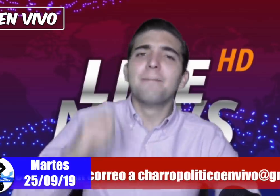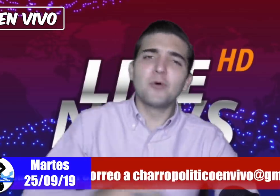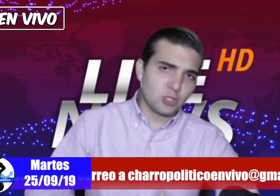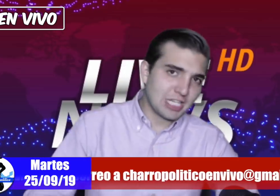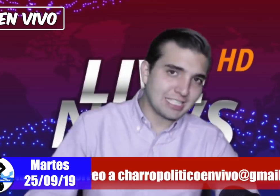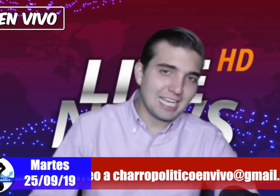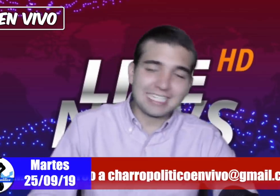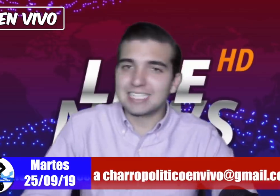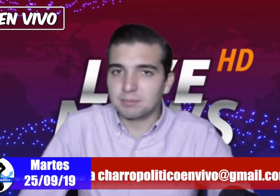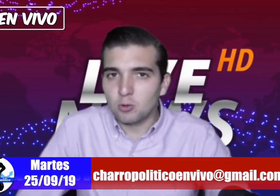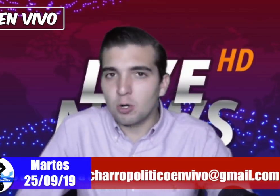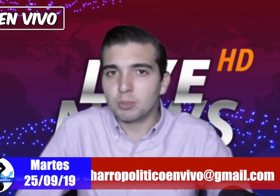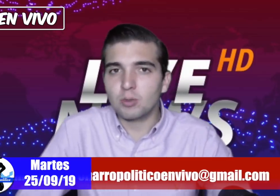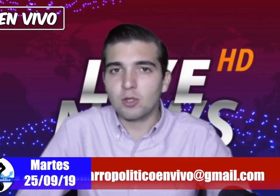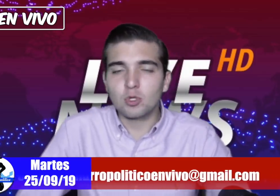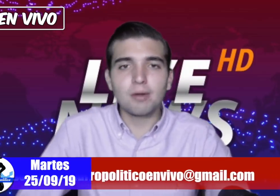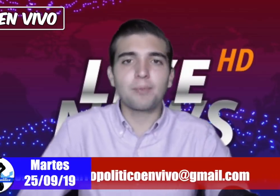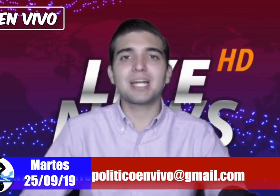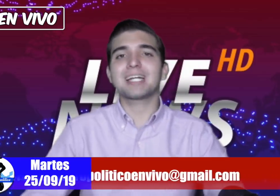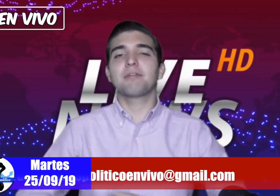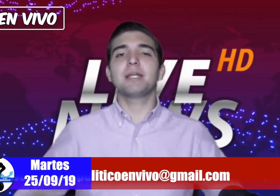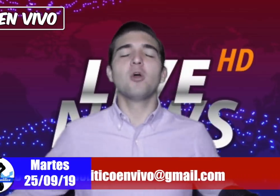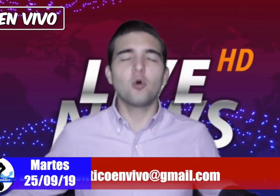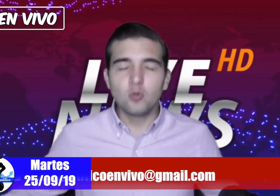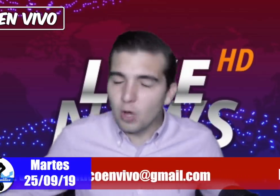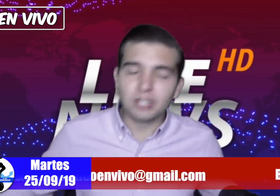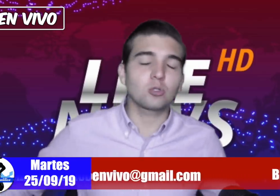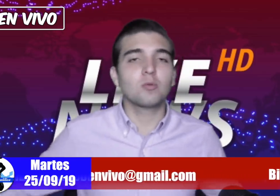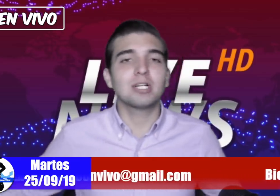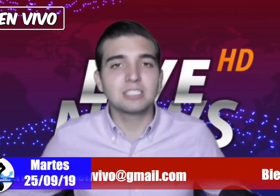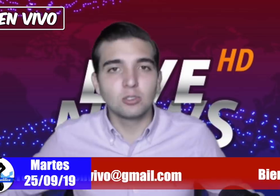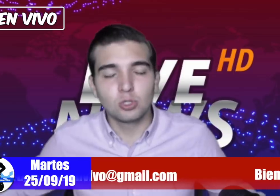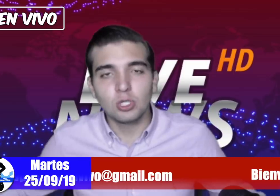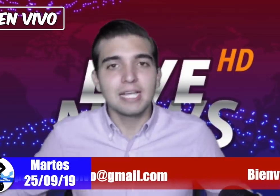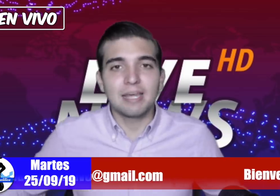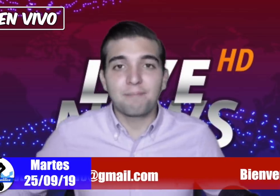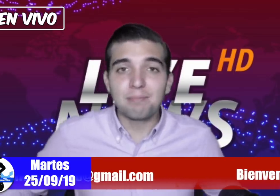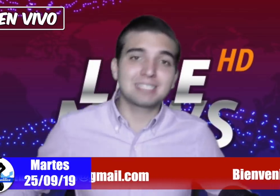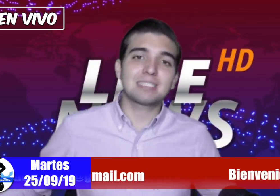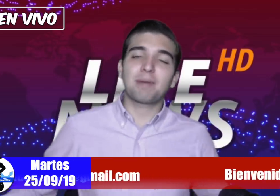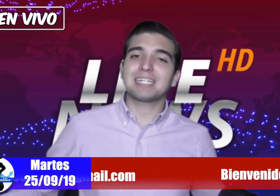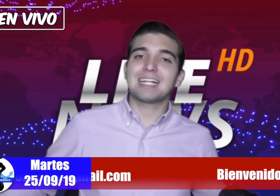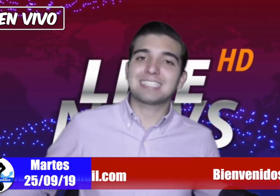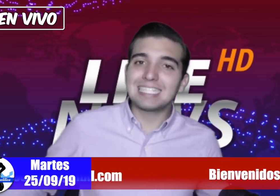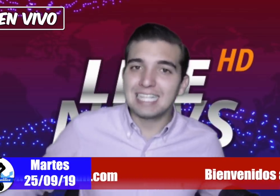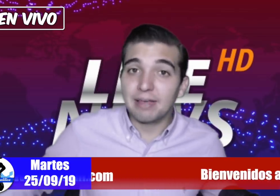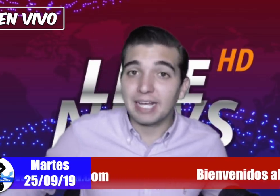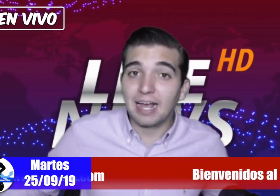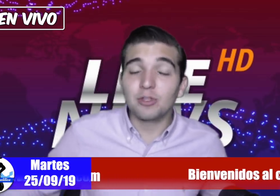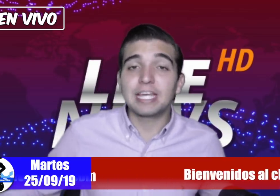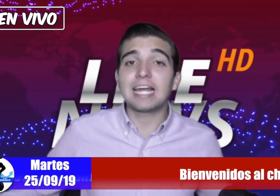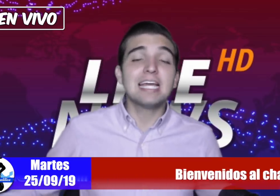refinerías. Mucho se decía que Andrés Manuel López Obrador no iba a poder revivir un muerto como es la institución de Pemex, esta paraestatal que